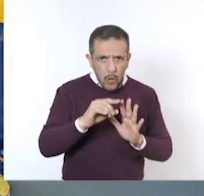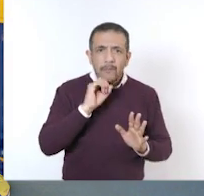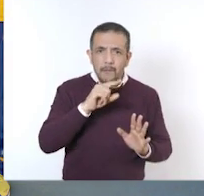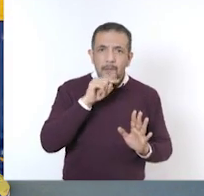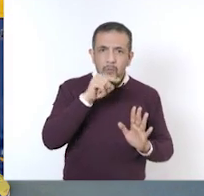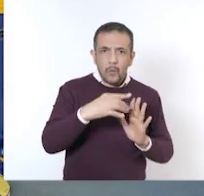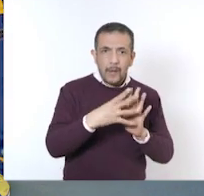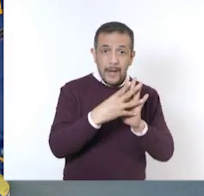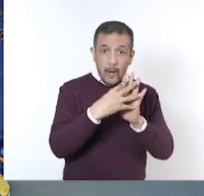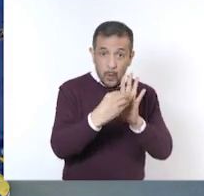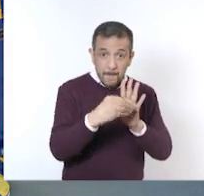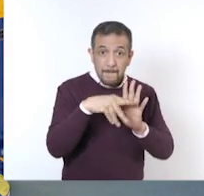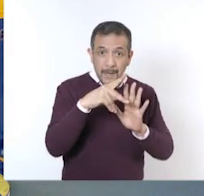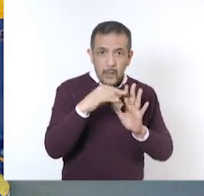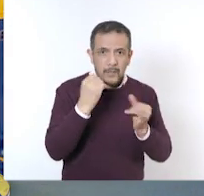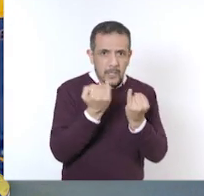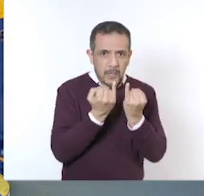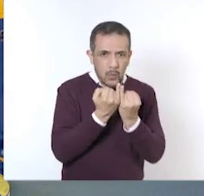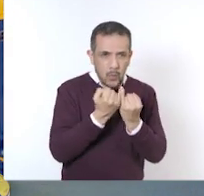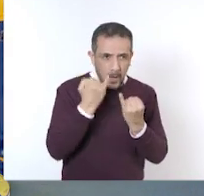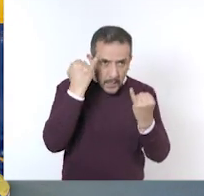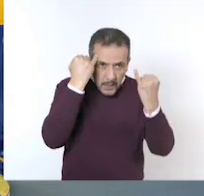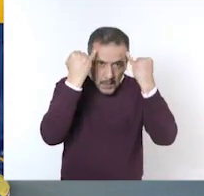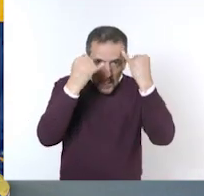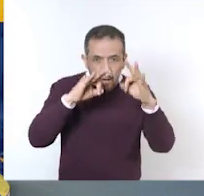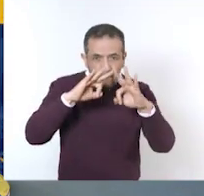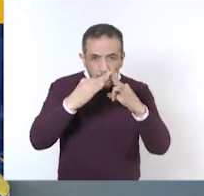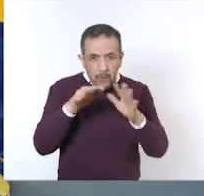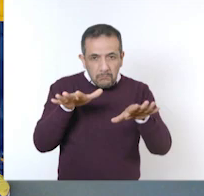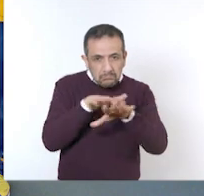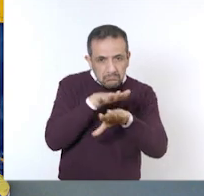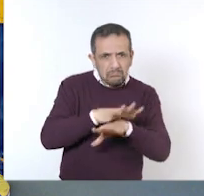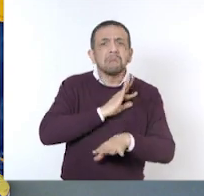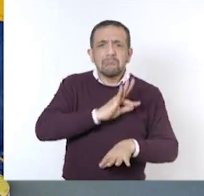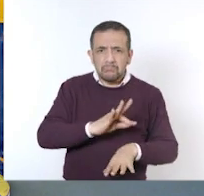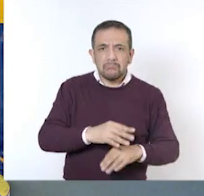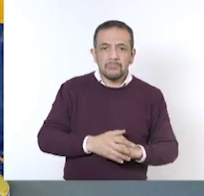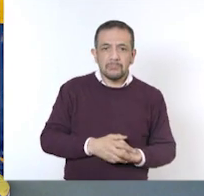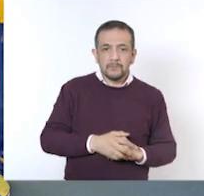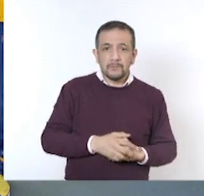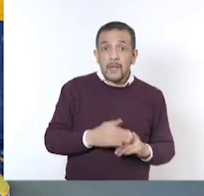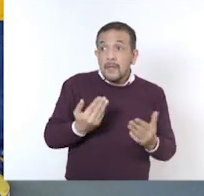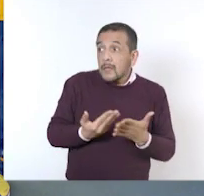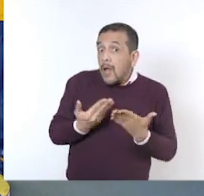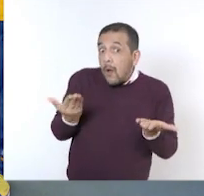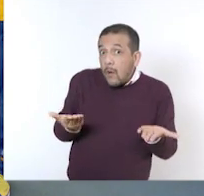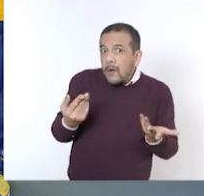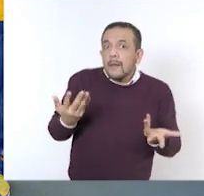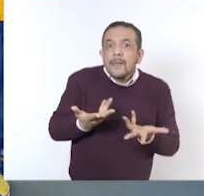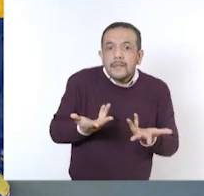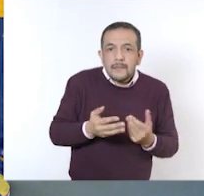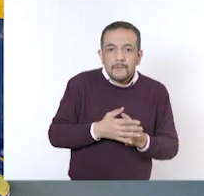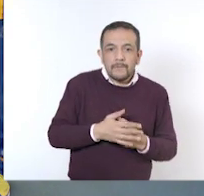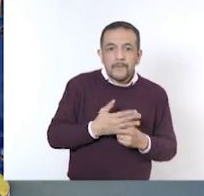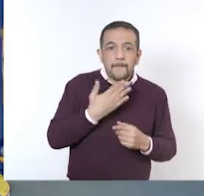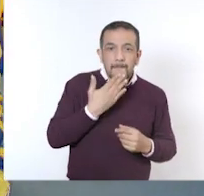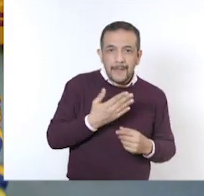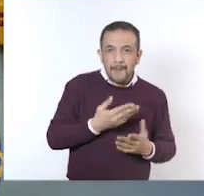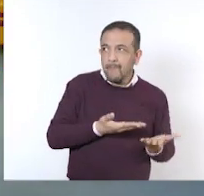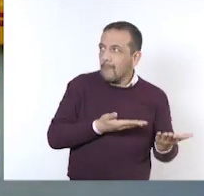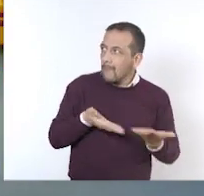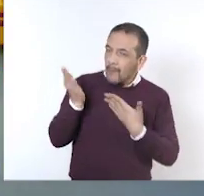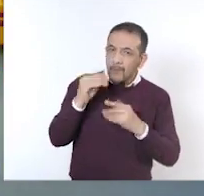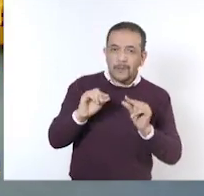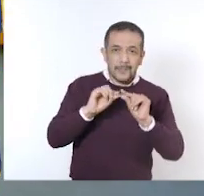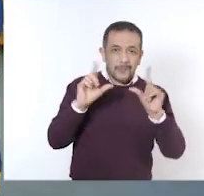sesión. Date la oportunidad de descubrir y crear nuevas maneras de jugar. Así es. Y ahora, ¿qué va a pasar? Ah, pues a